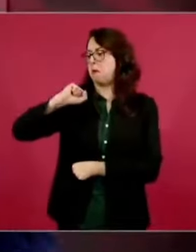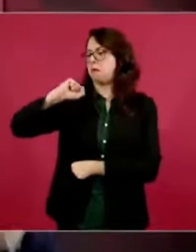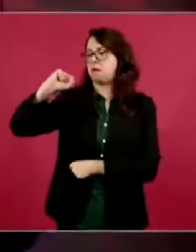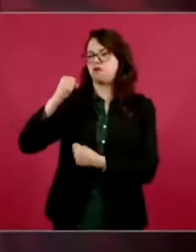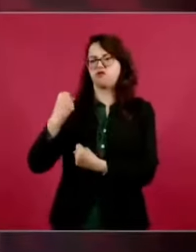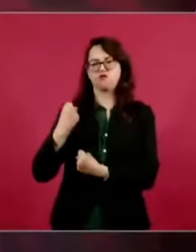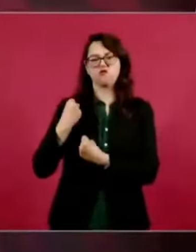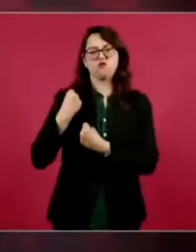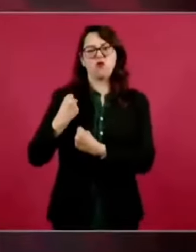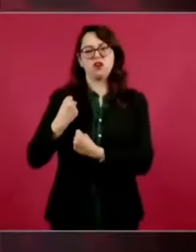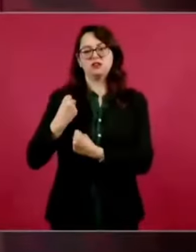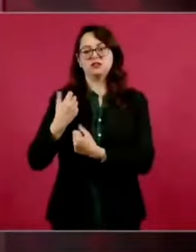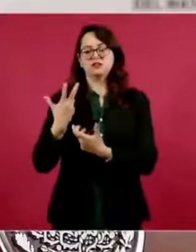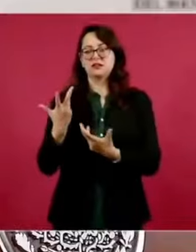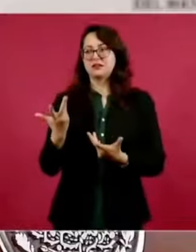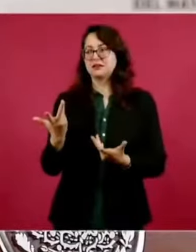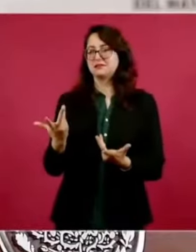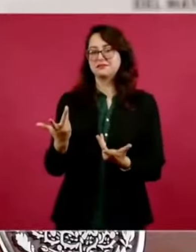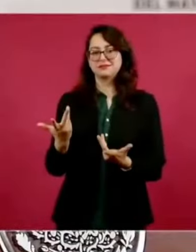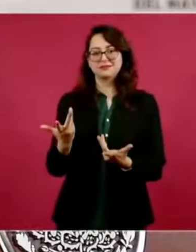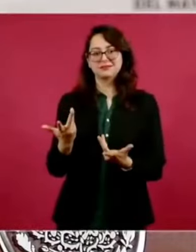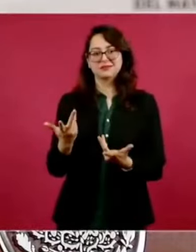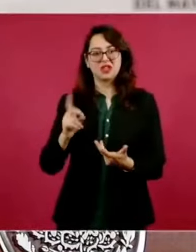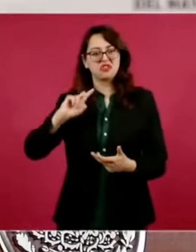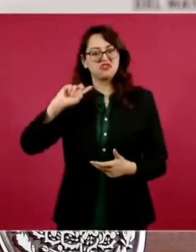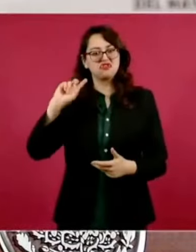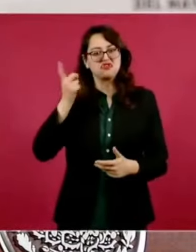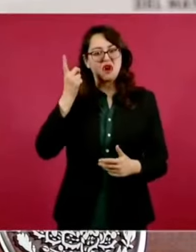como pocas veces.